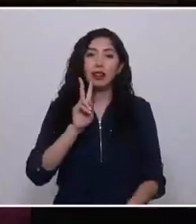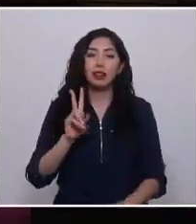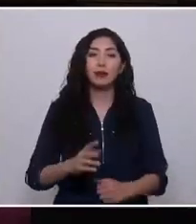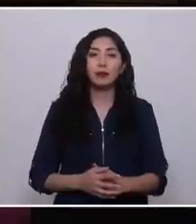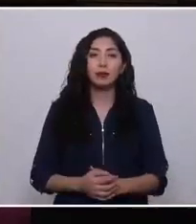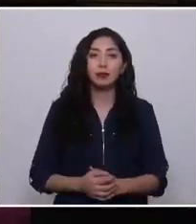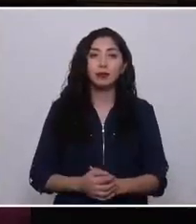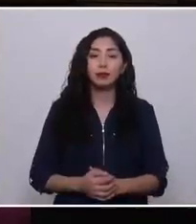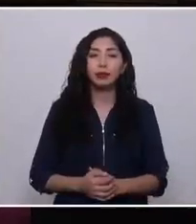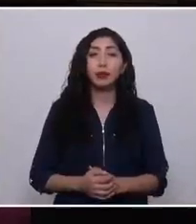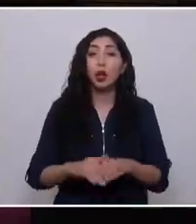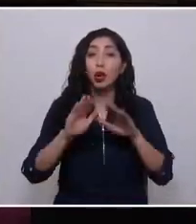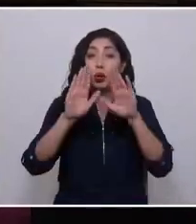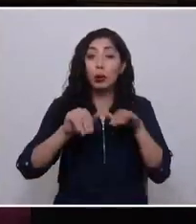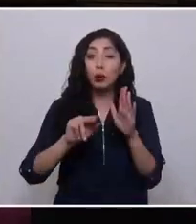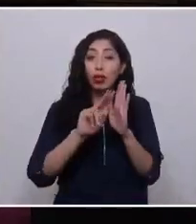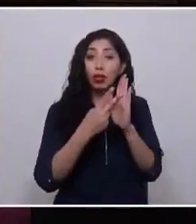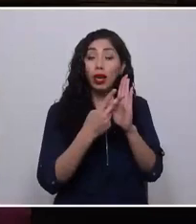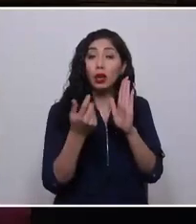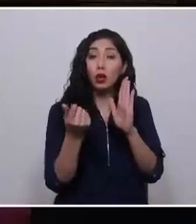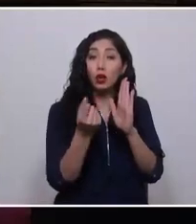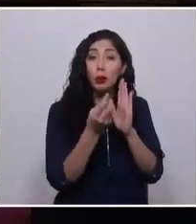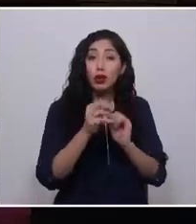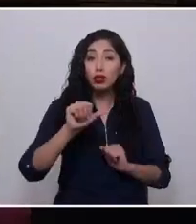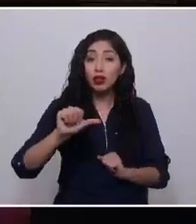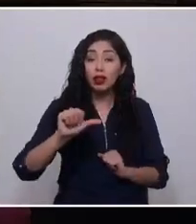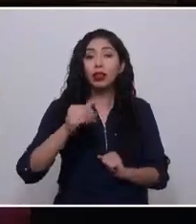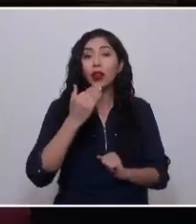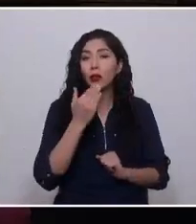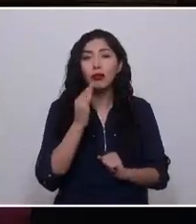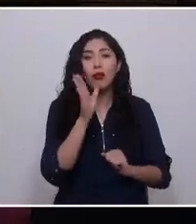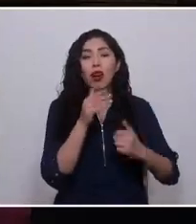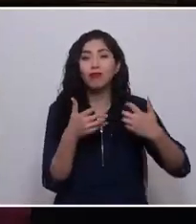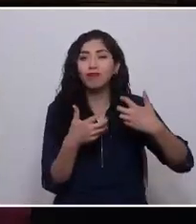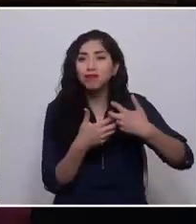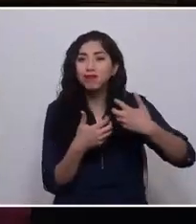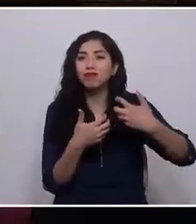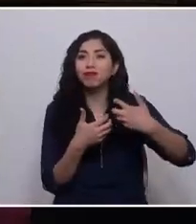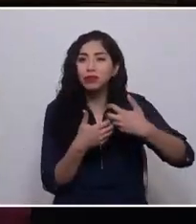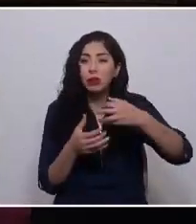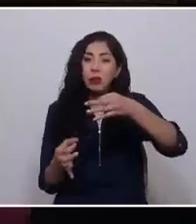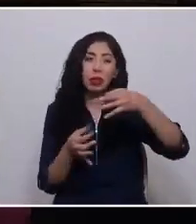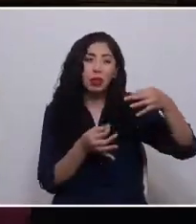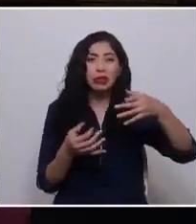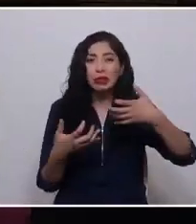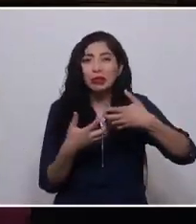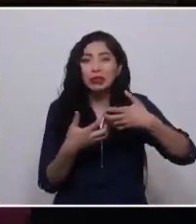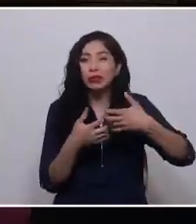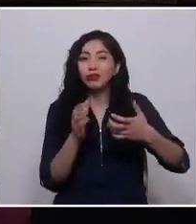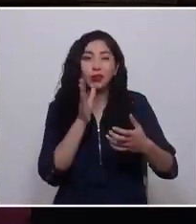Lo mismo respecto de la indicación número 6, que se mantiene incompatible.